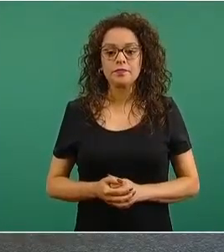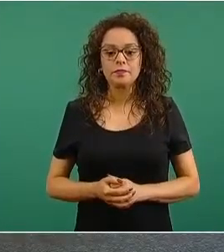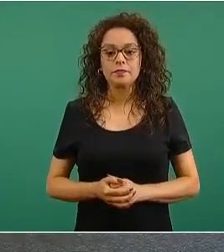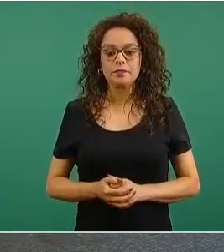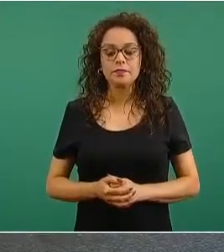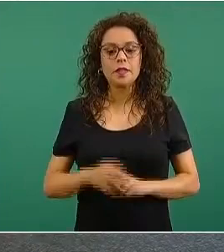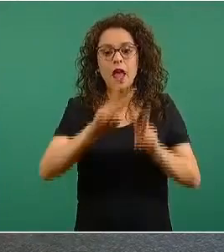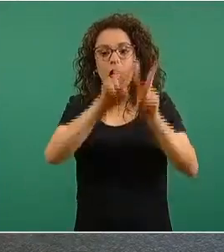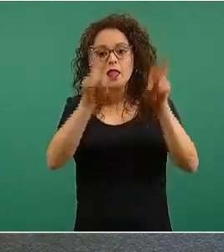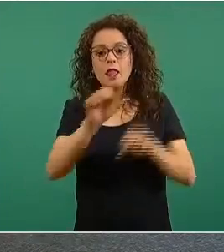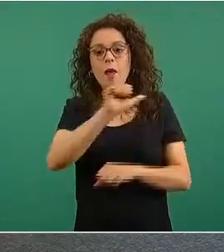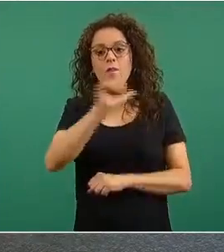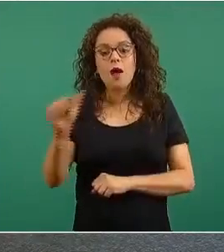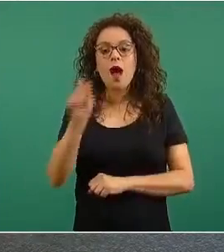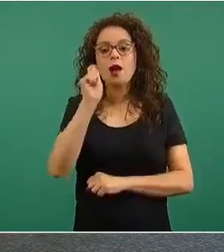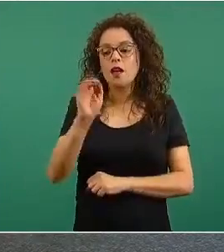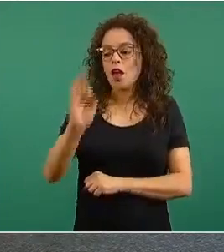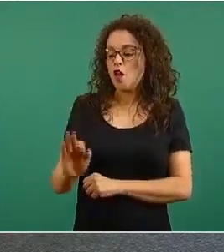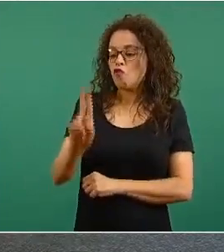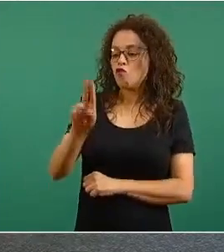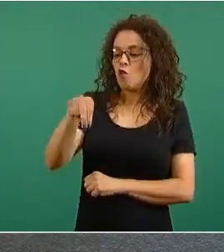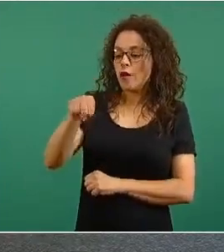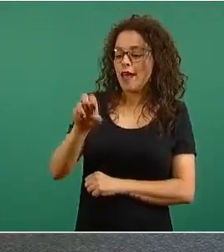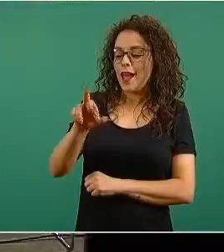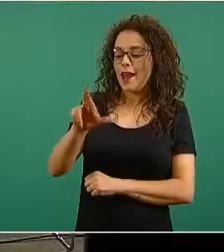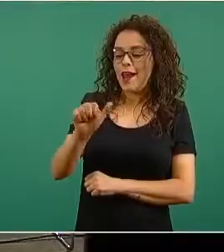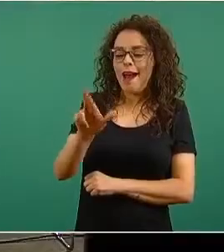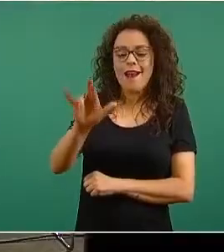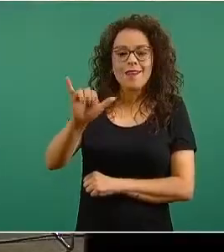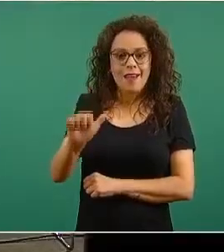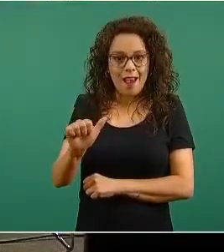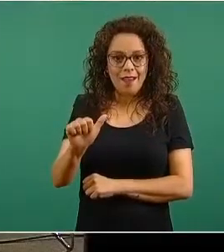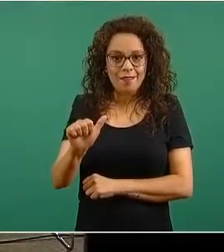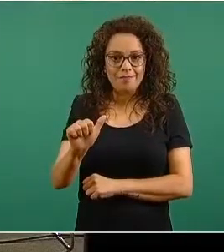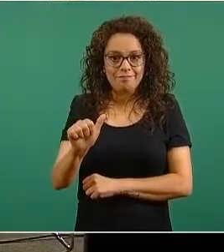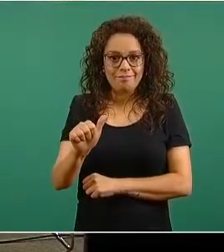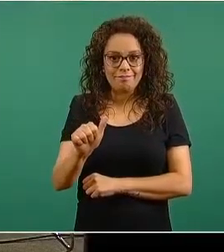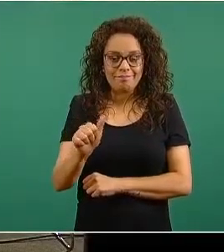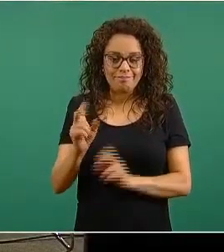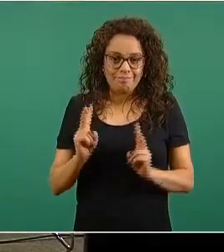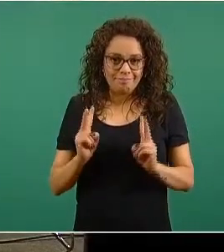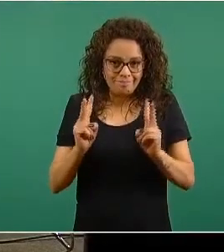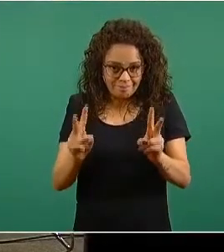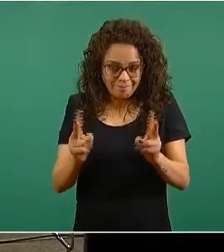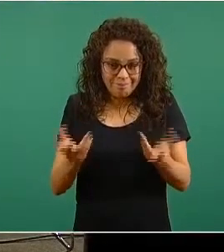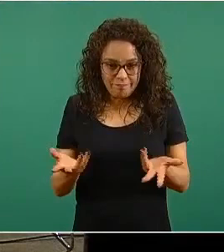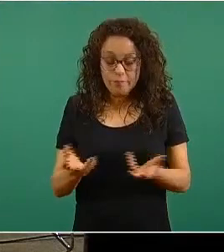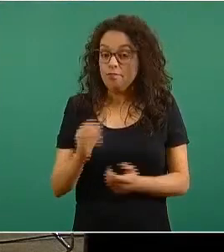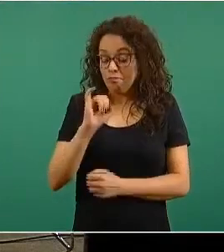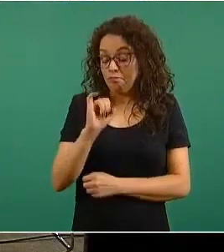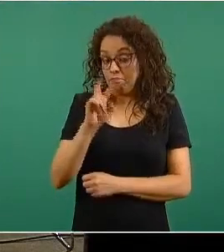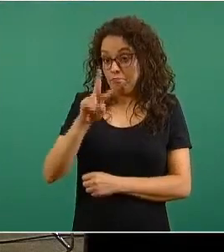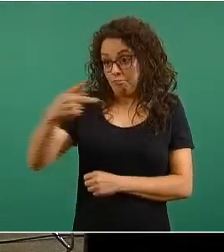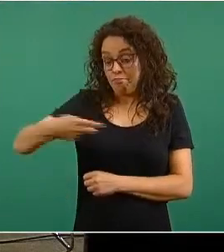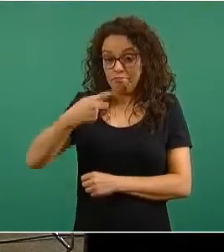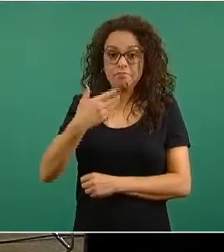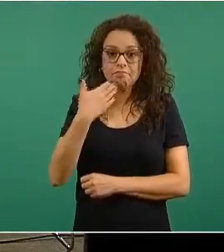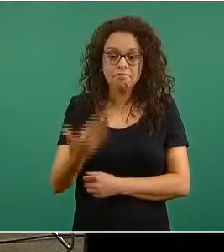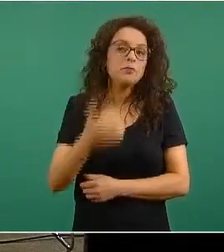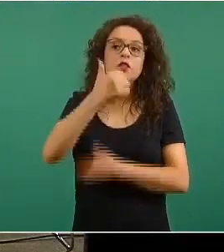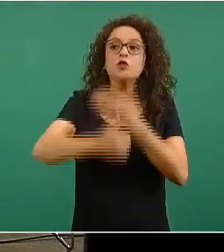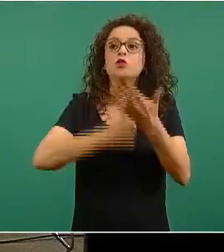Funerarias. En las funerarias, la pregunta es sumamente válida. En las ciudades o estados en donde ha aumentado la